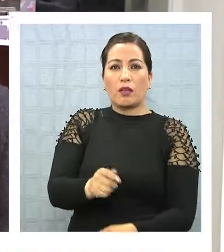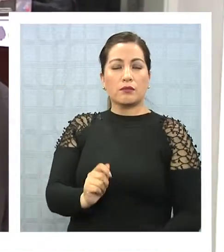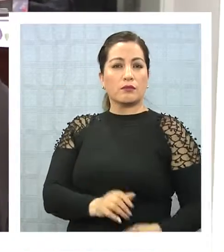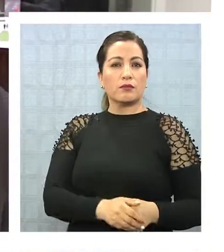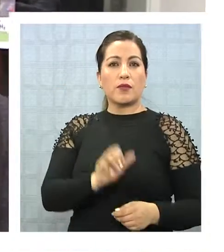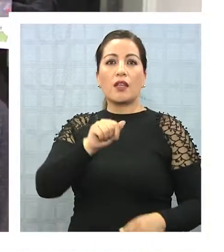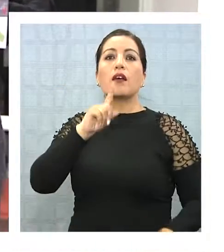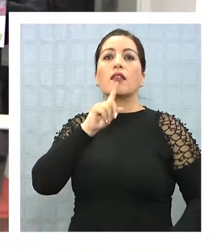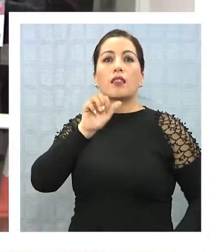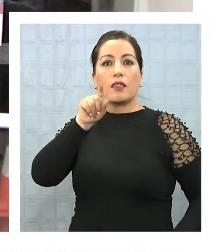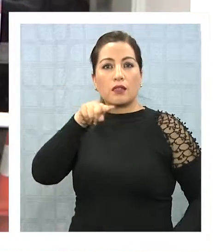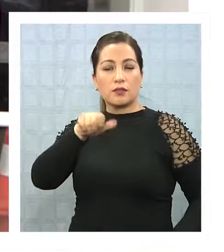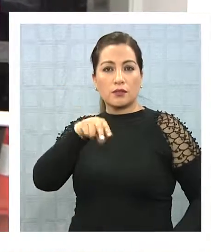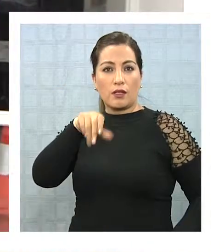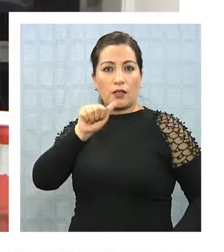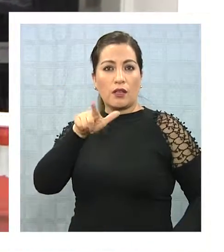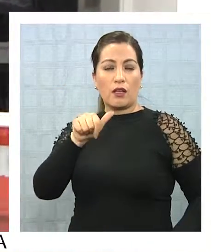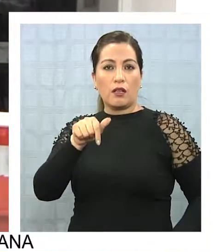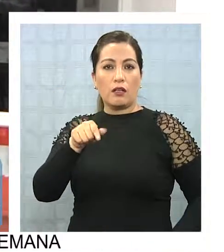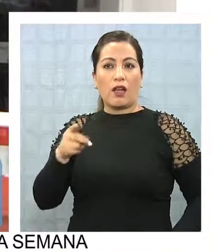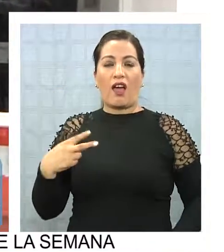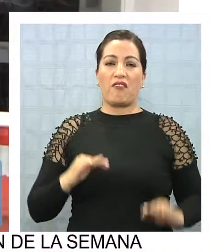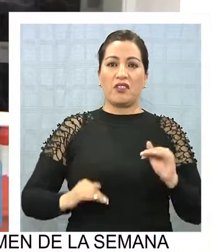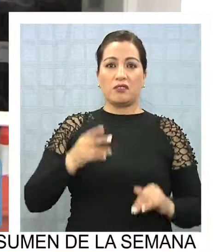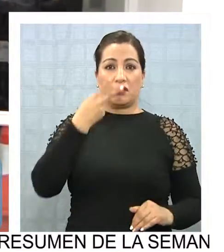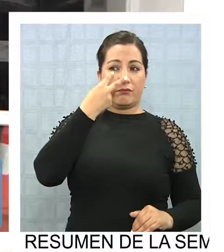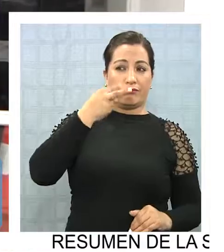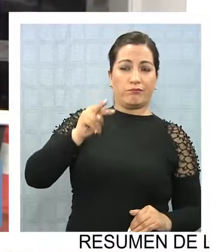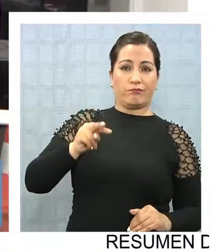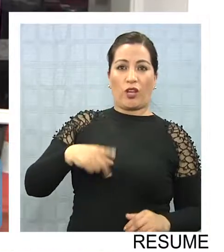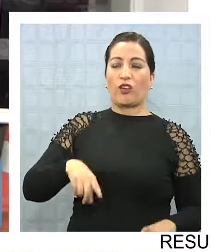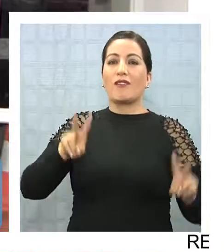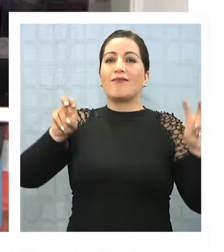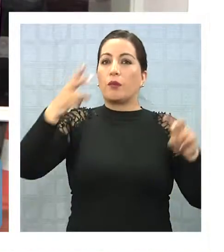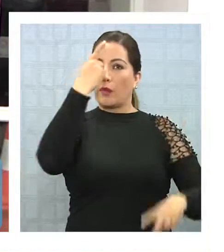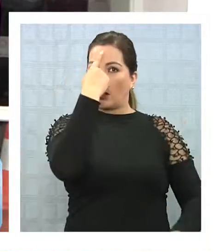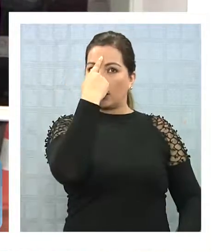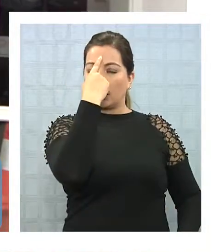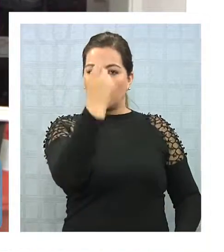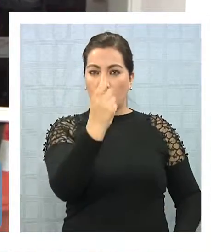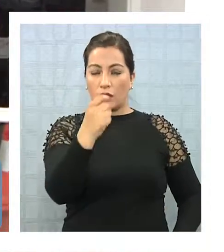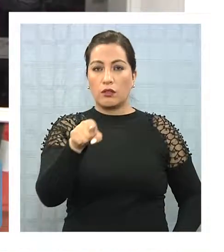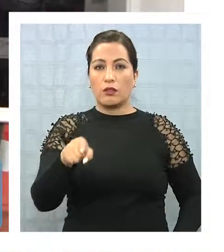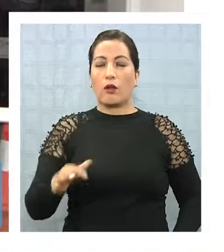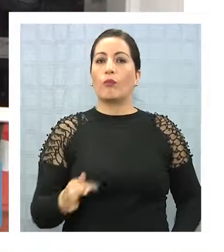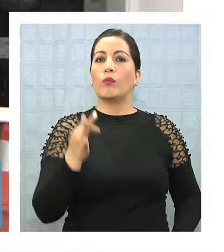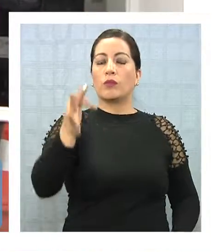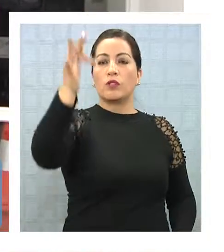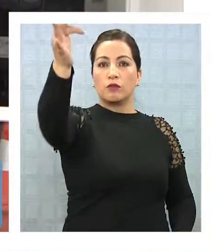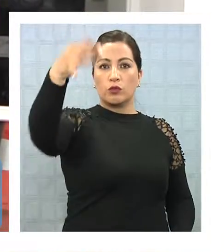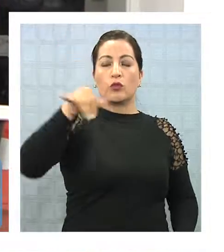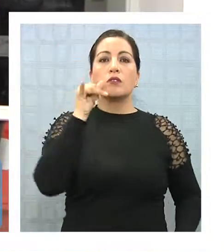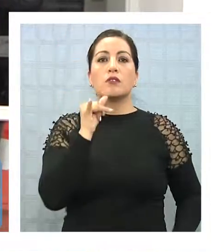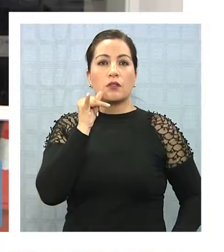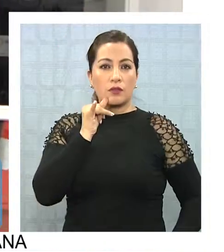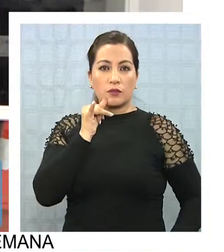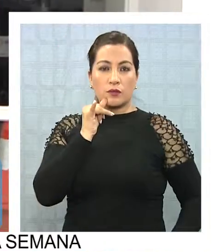de alguna manera no ha sido mirada con la seriedad que debería tener como proyección.